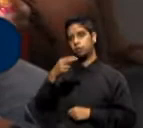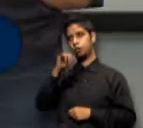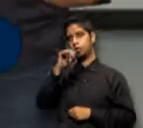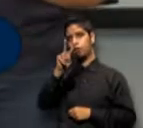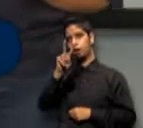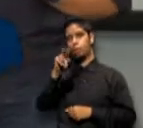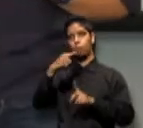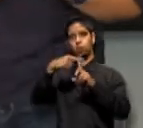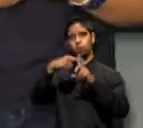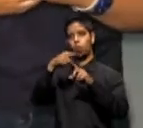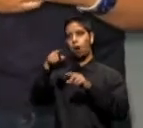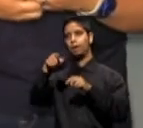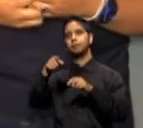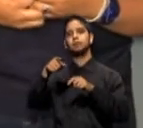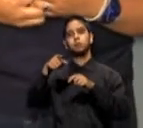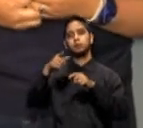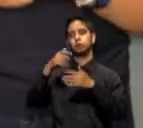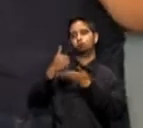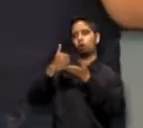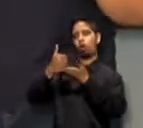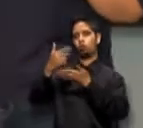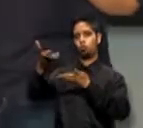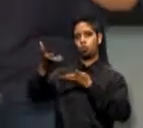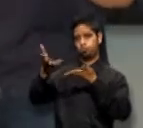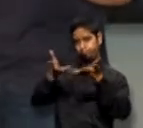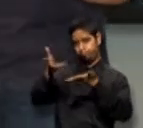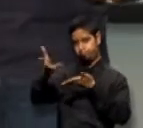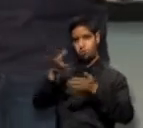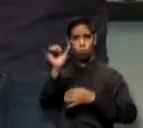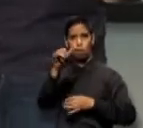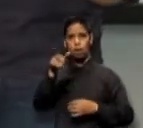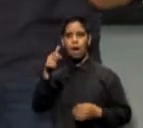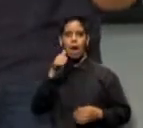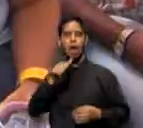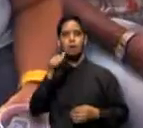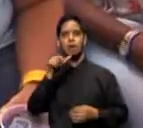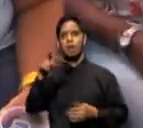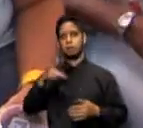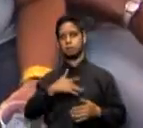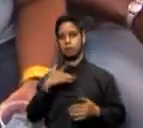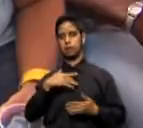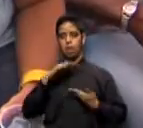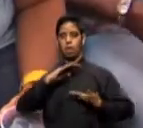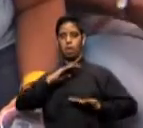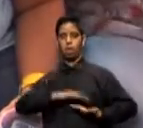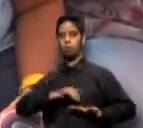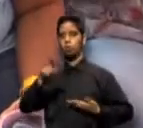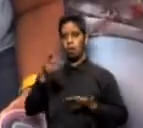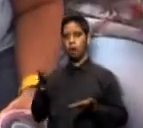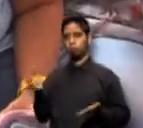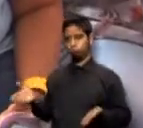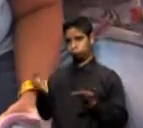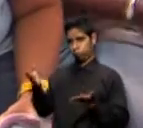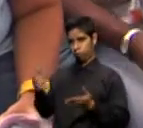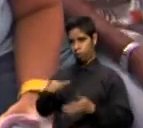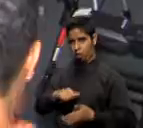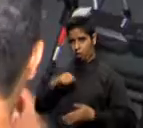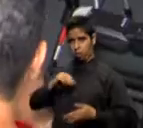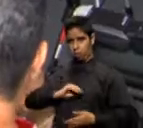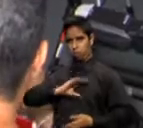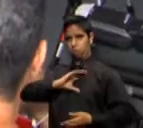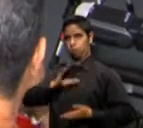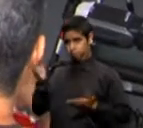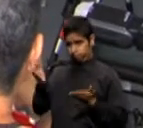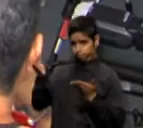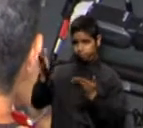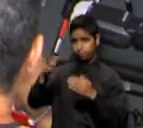marginadas. Se les enseña a valorarse como personas y lograr lazos afectivos con sus hijos y familiares. Hasta aquí llegó el